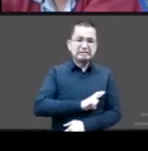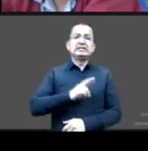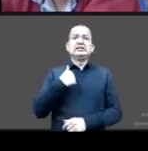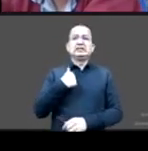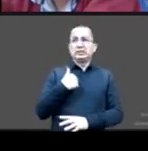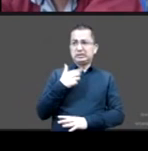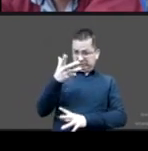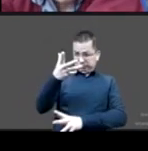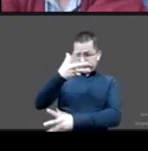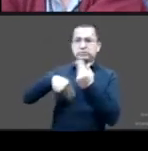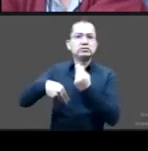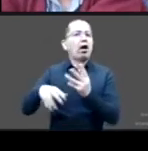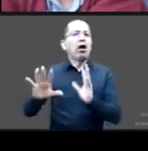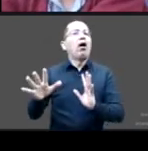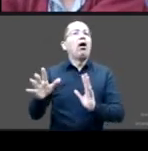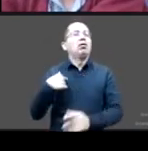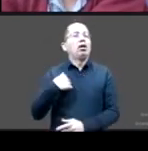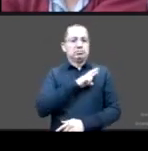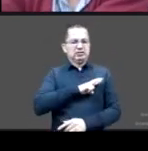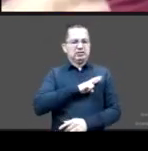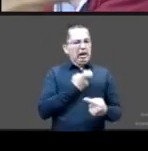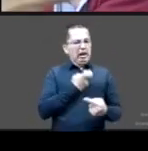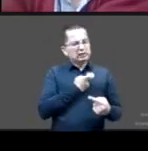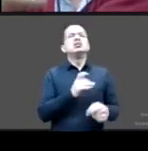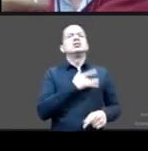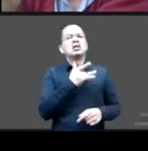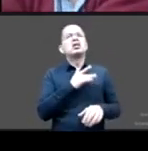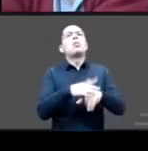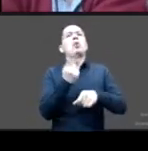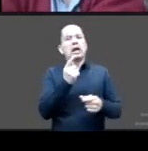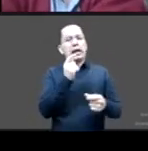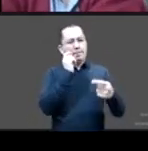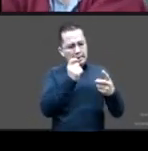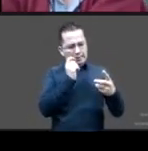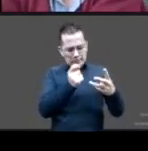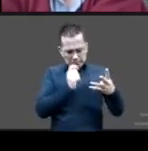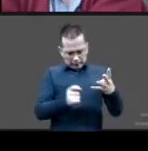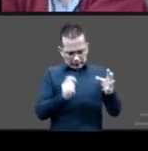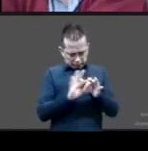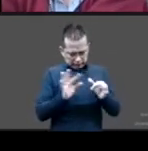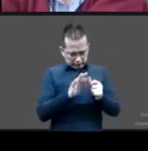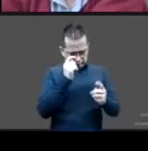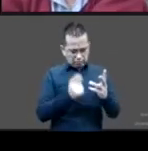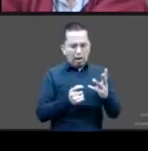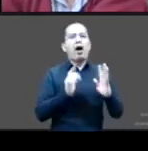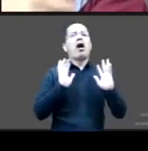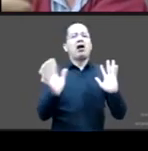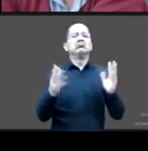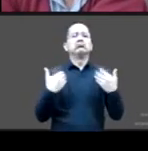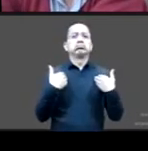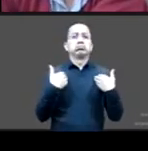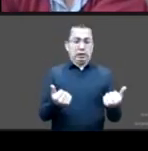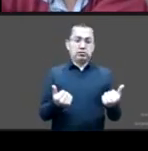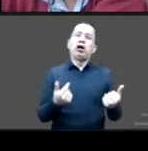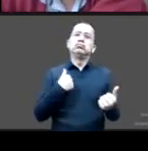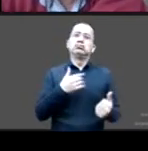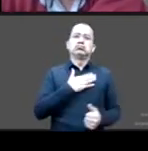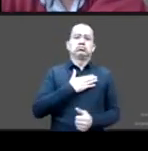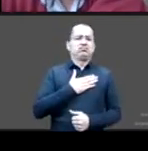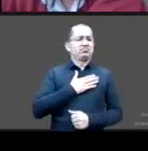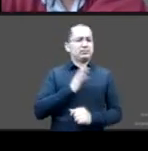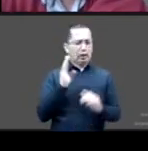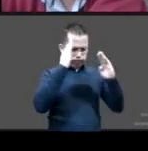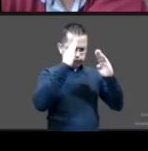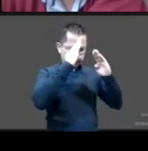entonces podemos darle significado y desde ahí podemos sanarnos y superarlo digamos saliendo del círculo